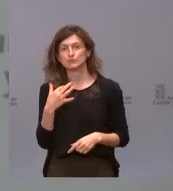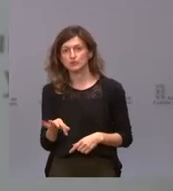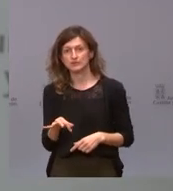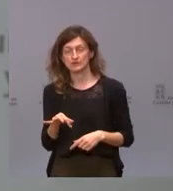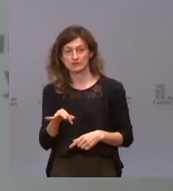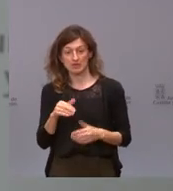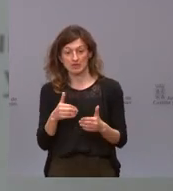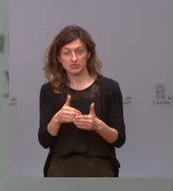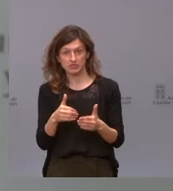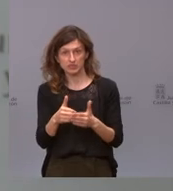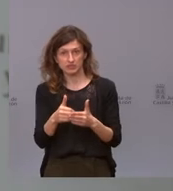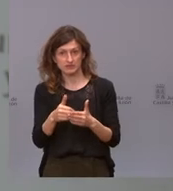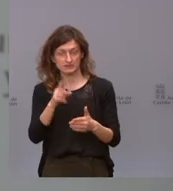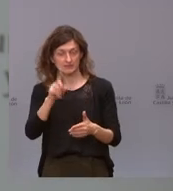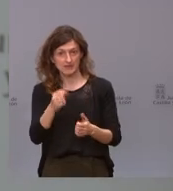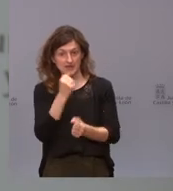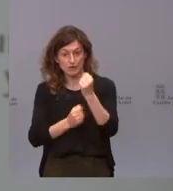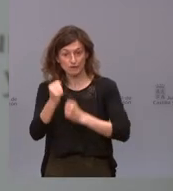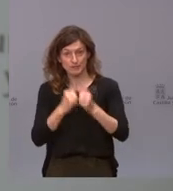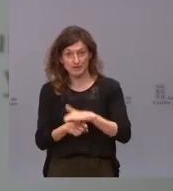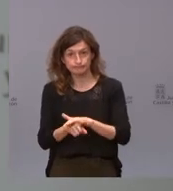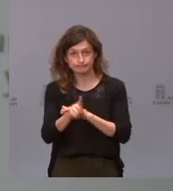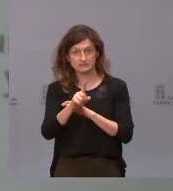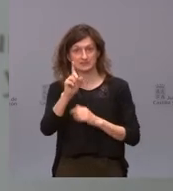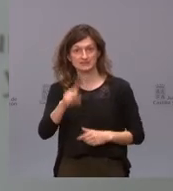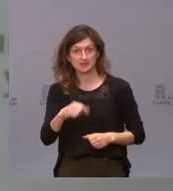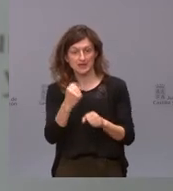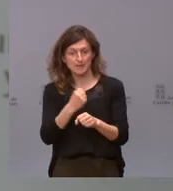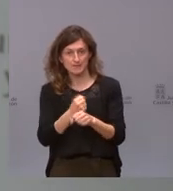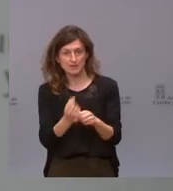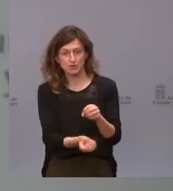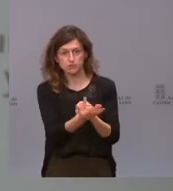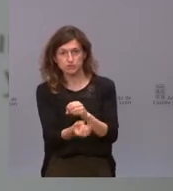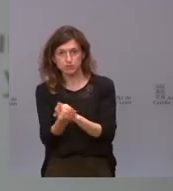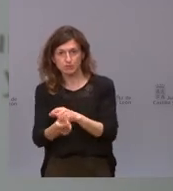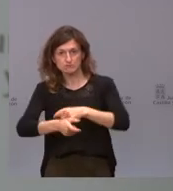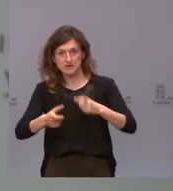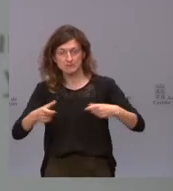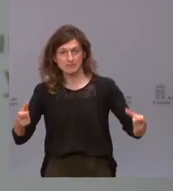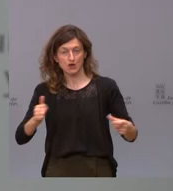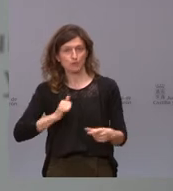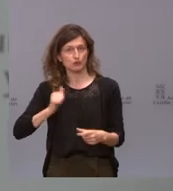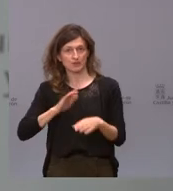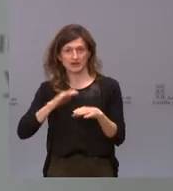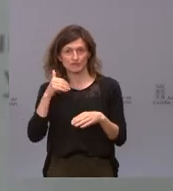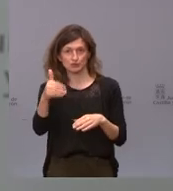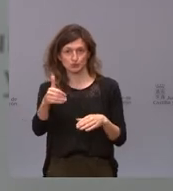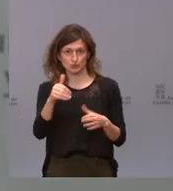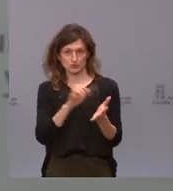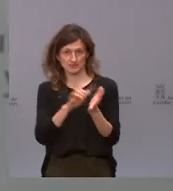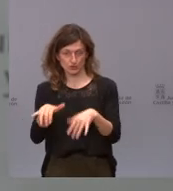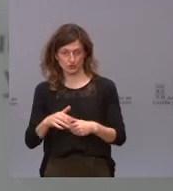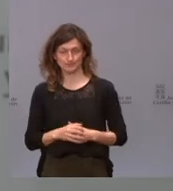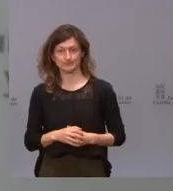medio plazo la reactivación económica y la creación de empleo y oportunidades de futuro en nuestra comunidad autónoma